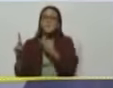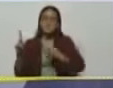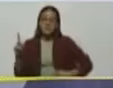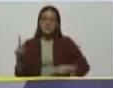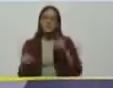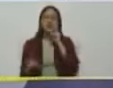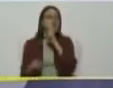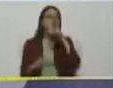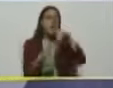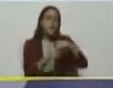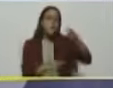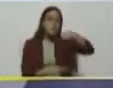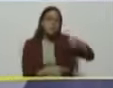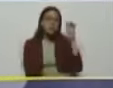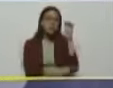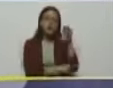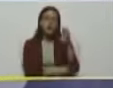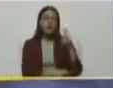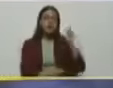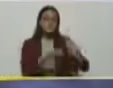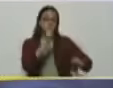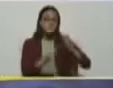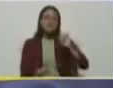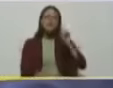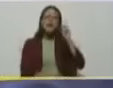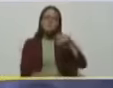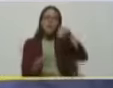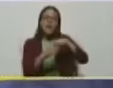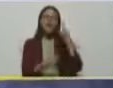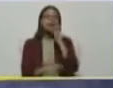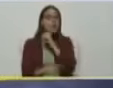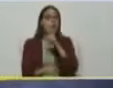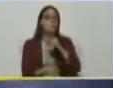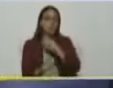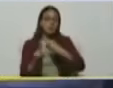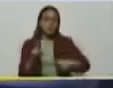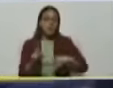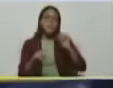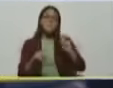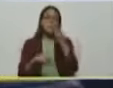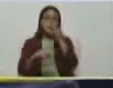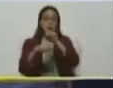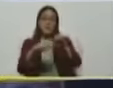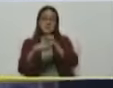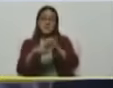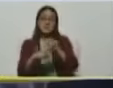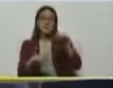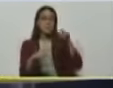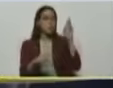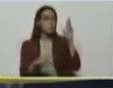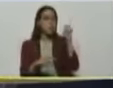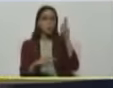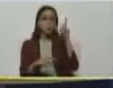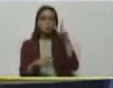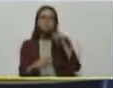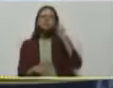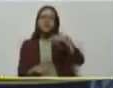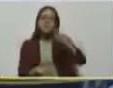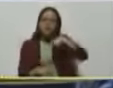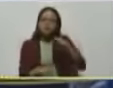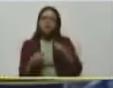Tobago y en nombre del doctor Rowley, primer ministro de la República de Trinidad y Tobago, que vamos